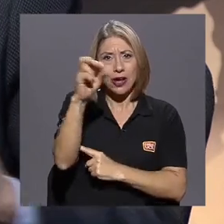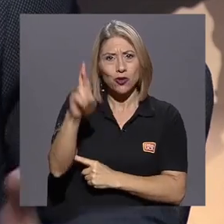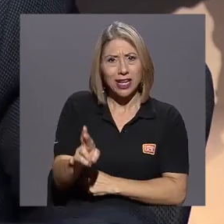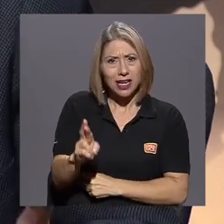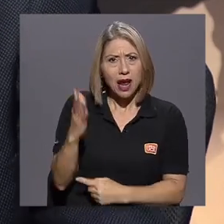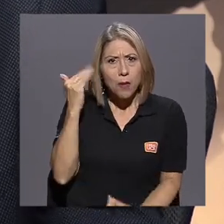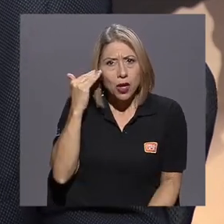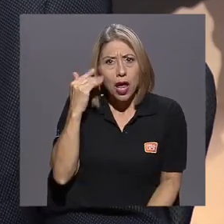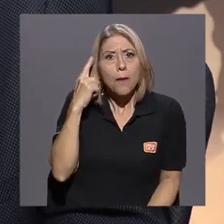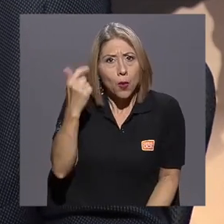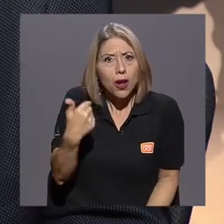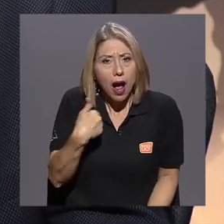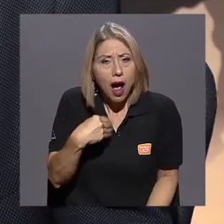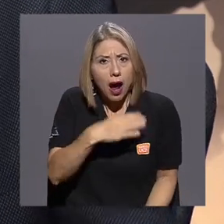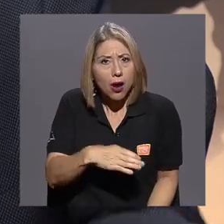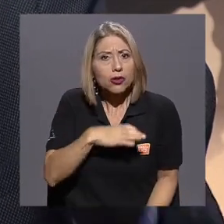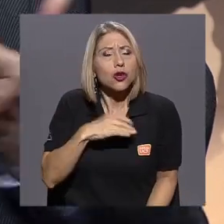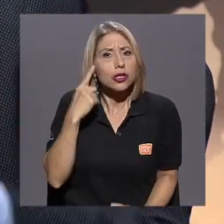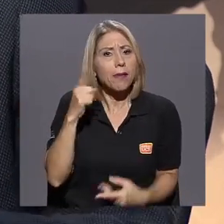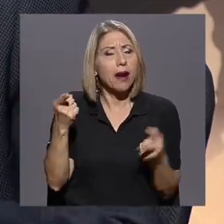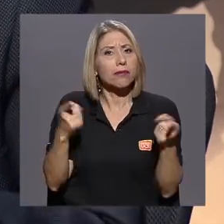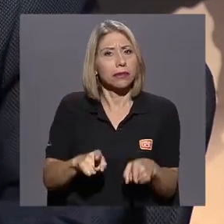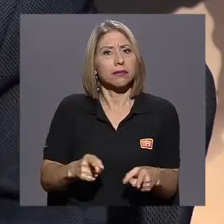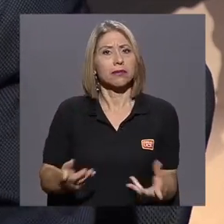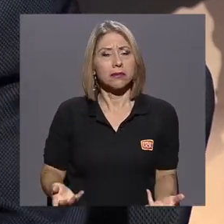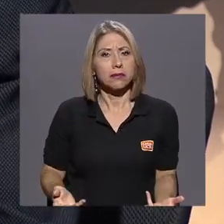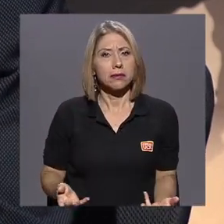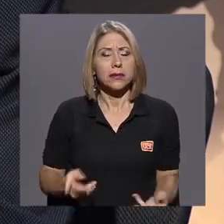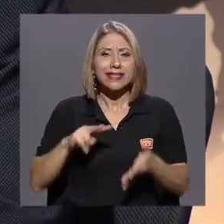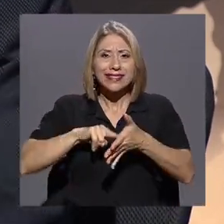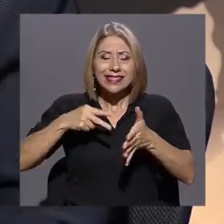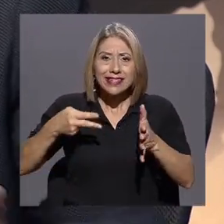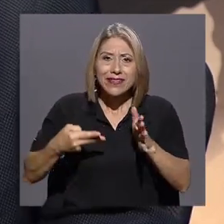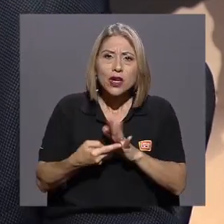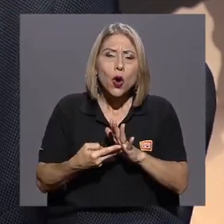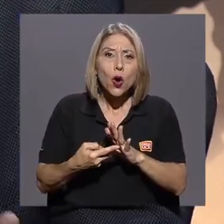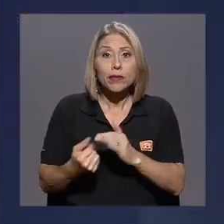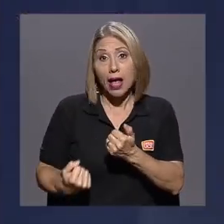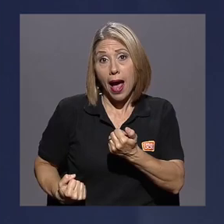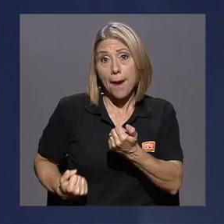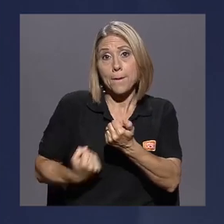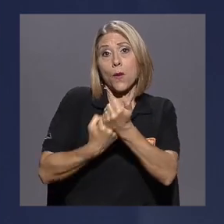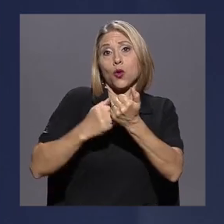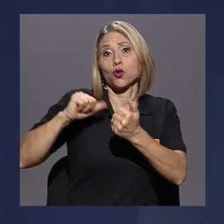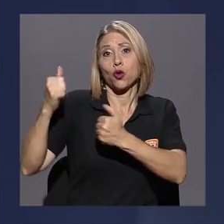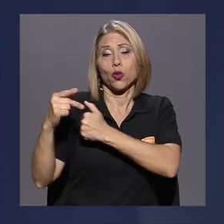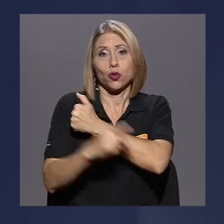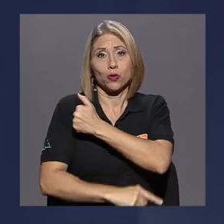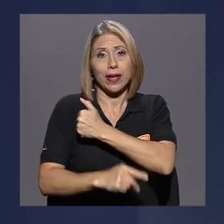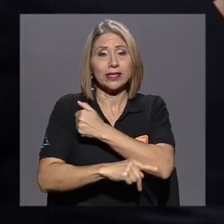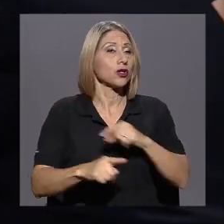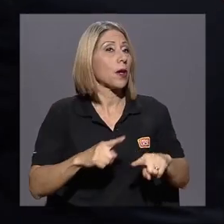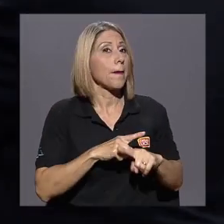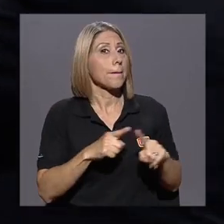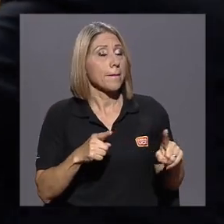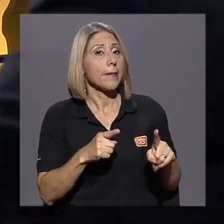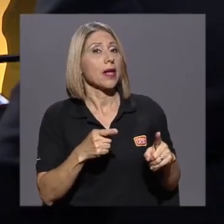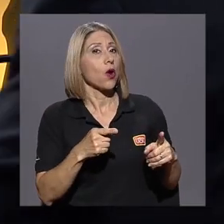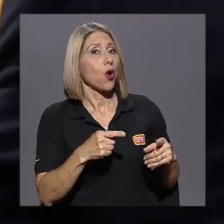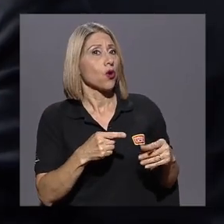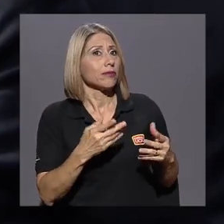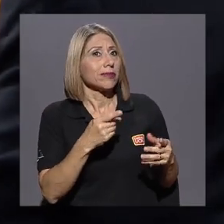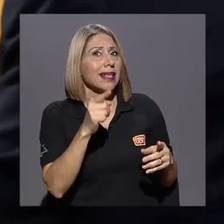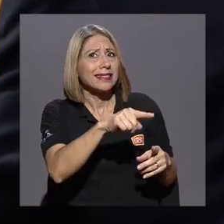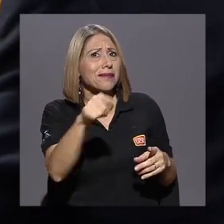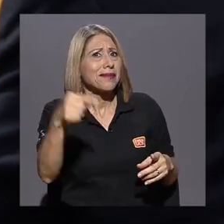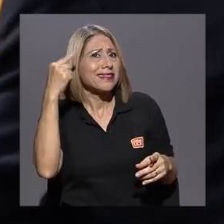porque había condiciones para hacerlo. Y eso significó apoyo externo, porque Contra hemos tenido un programa de... Pero